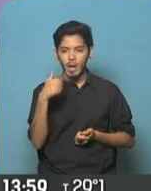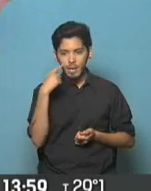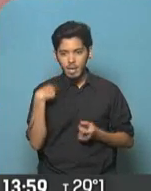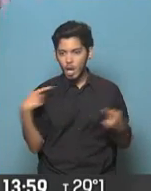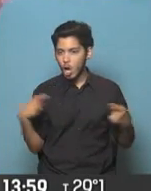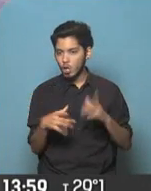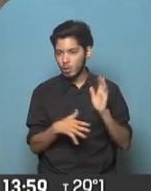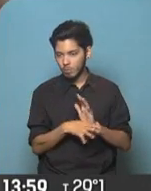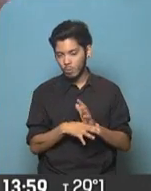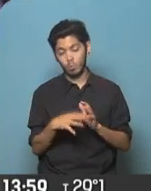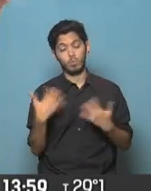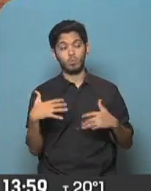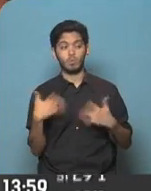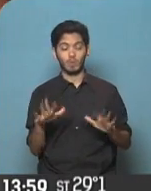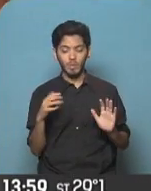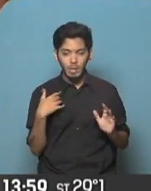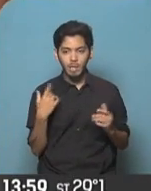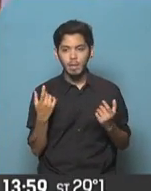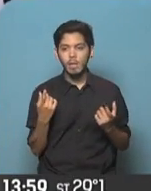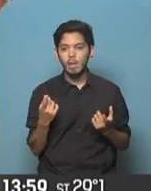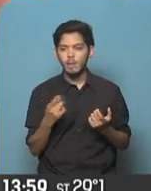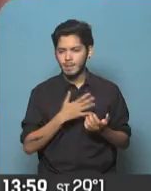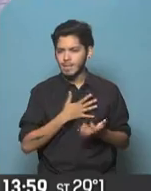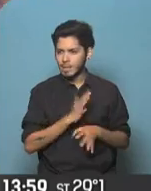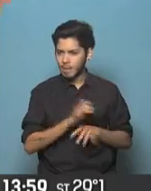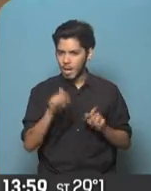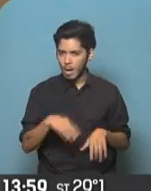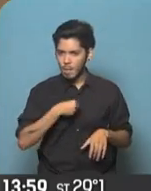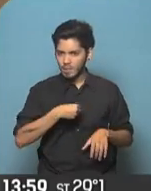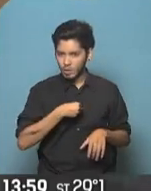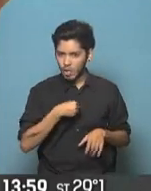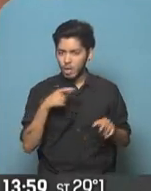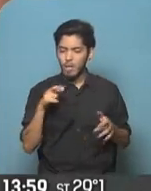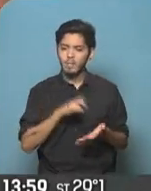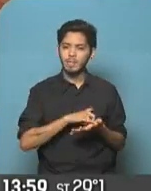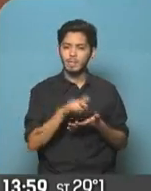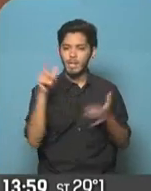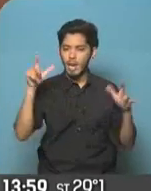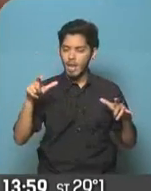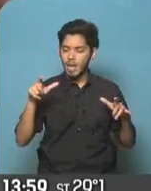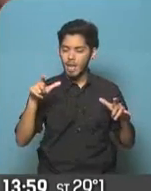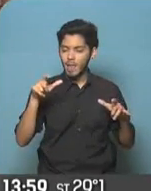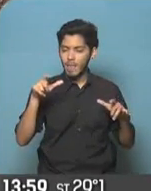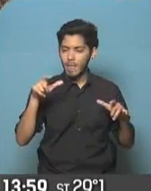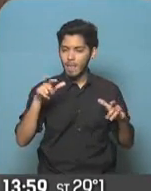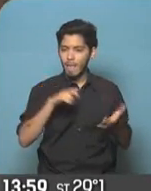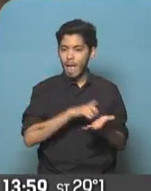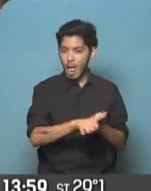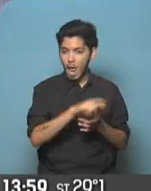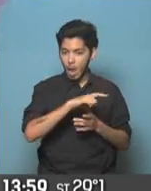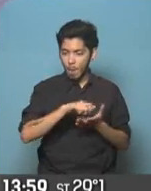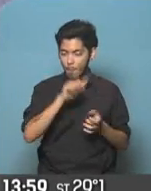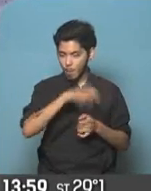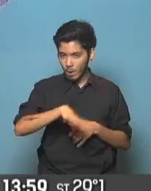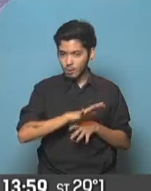bueno como les decía ese palpita ya está palpitando la pasión aquí en el aeroparque los planteles después de las 2 de la tarde en un ratito nada más para